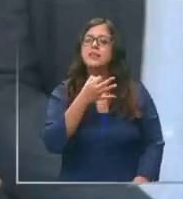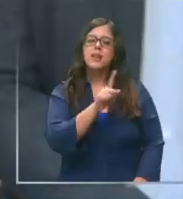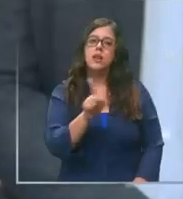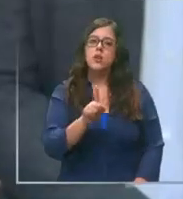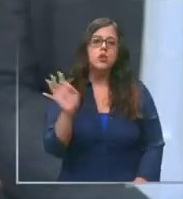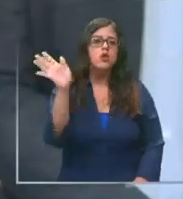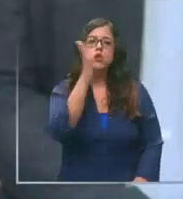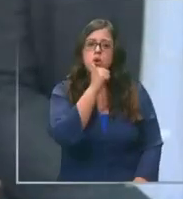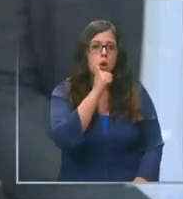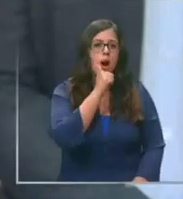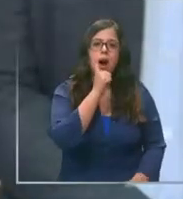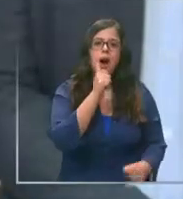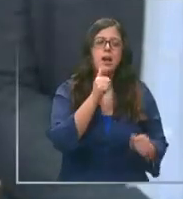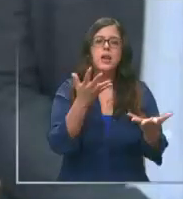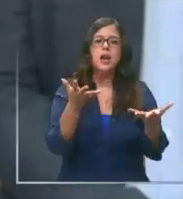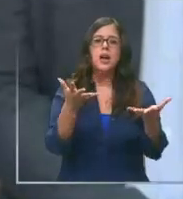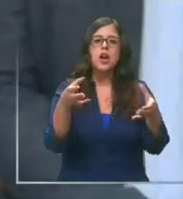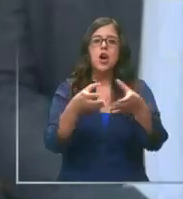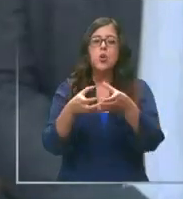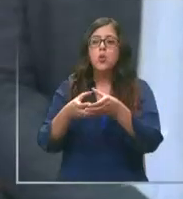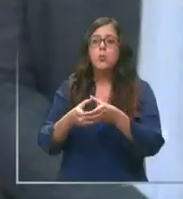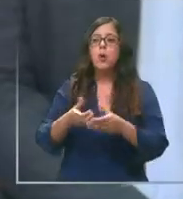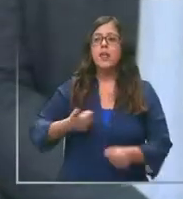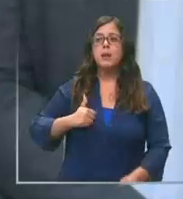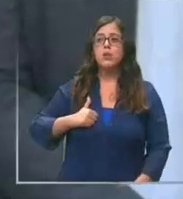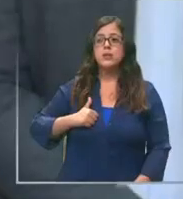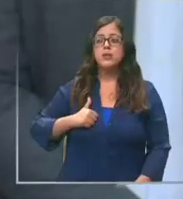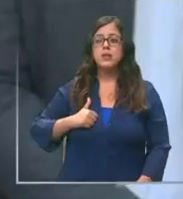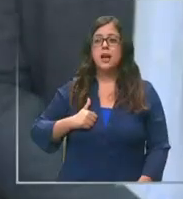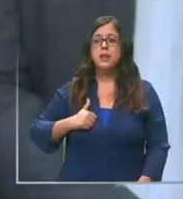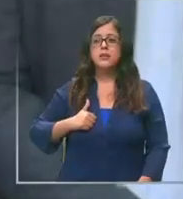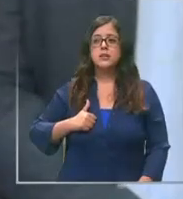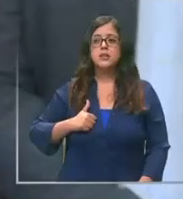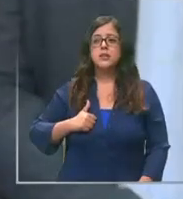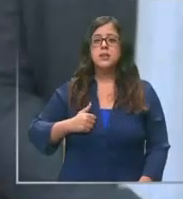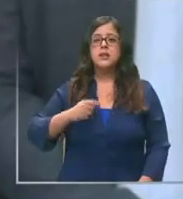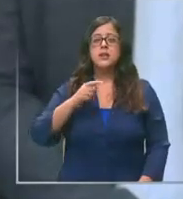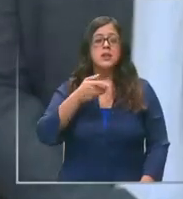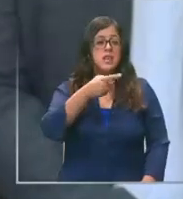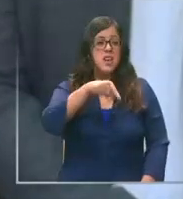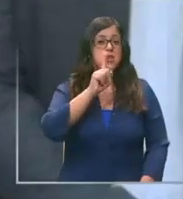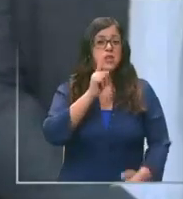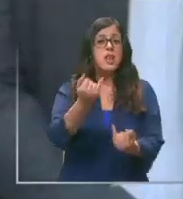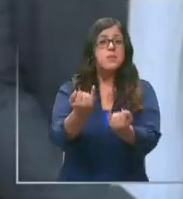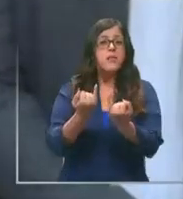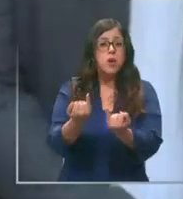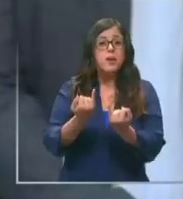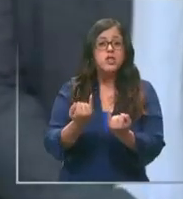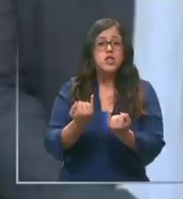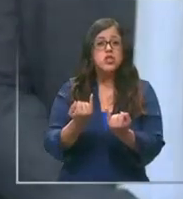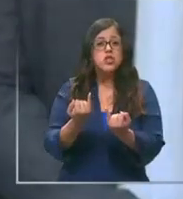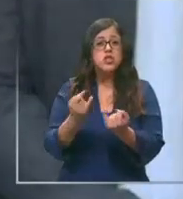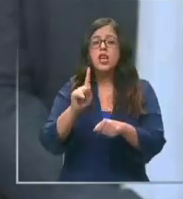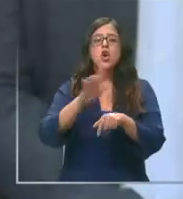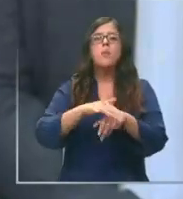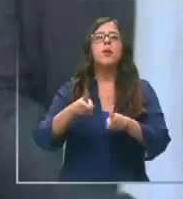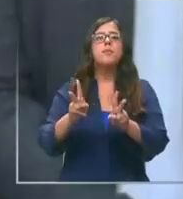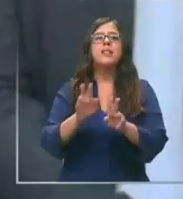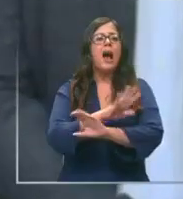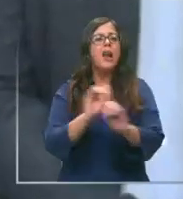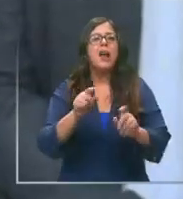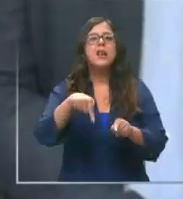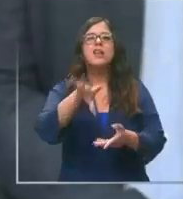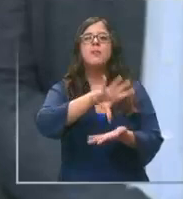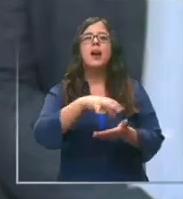ninguna agencia de inteligencia de las policías que tenga información que permita a nadie en este país decir que